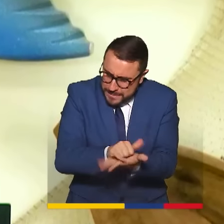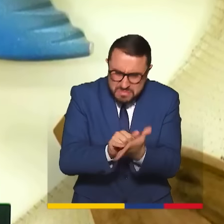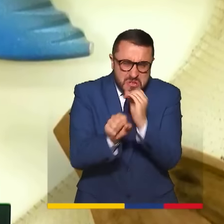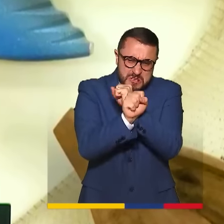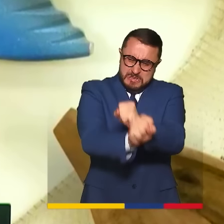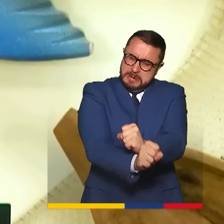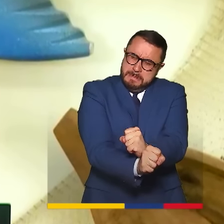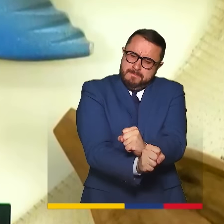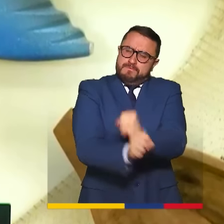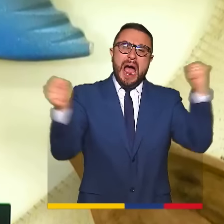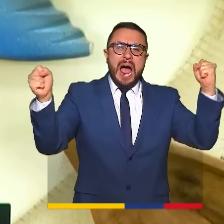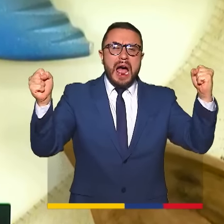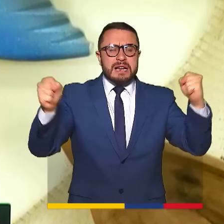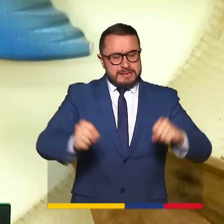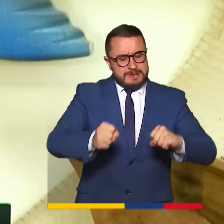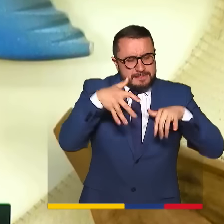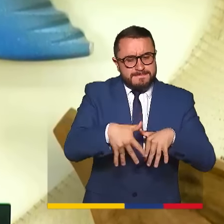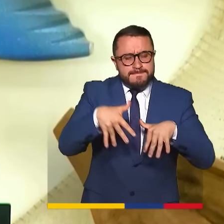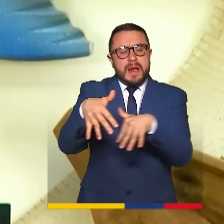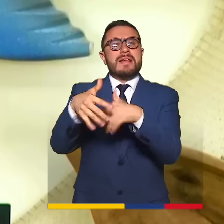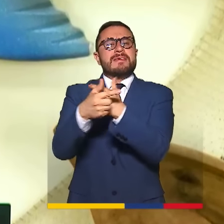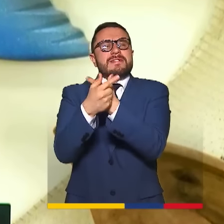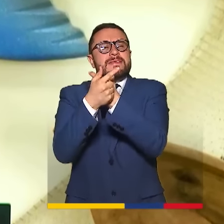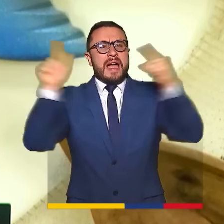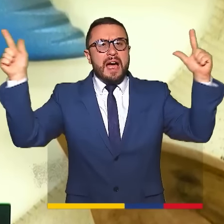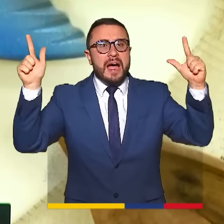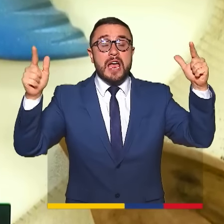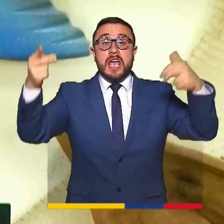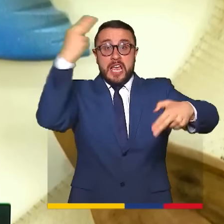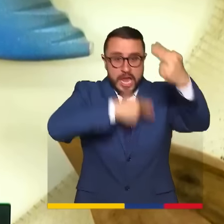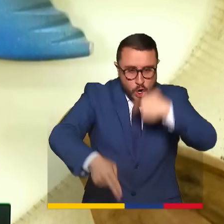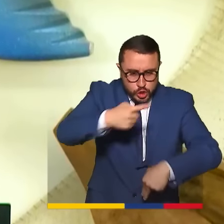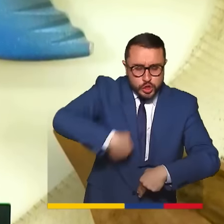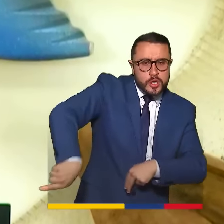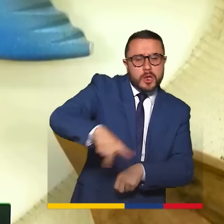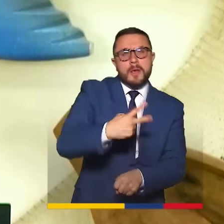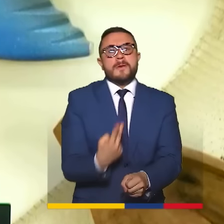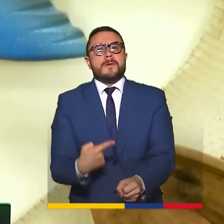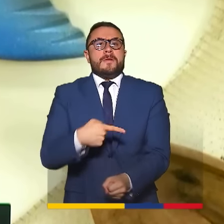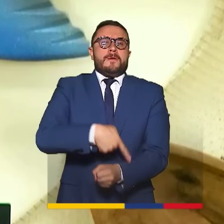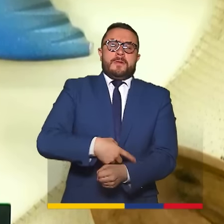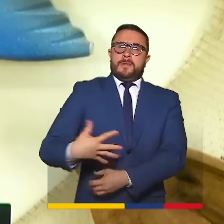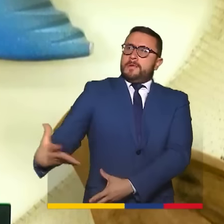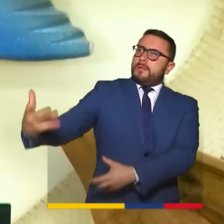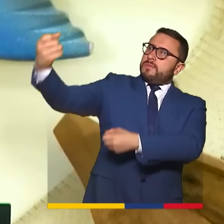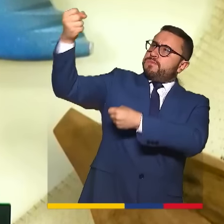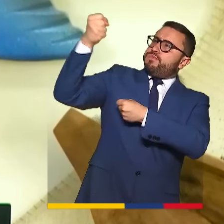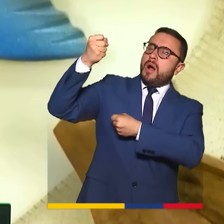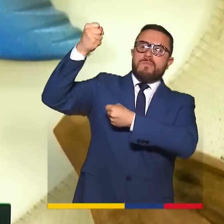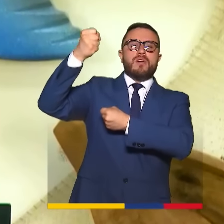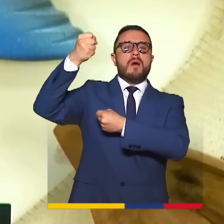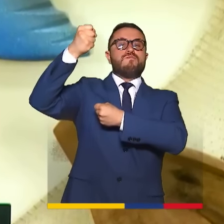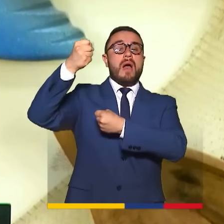libertador, para unos nuevos hijos que cabalguen con las banderas de la libertad